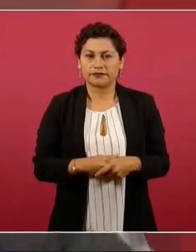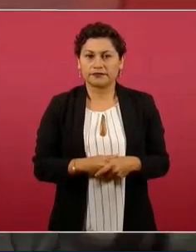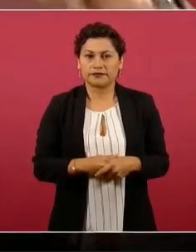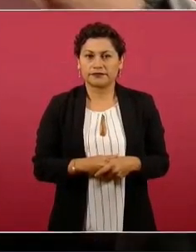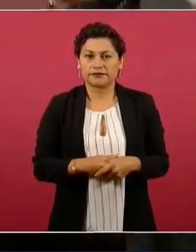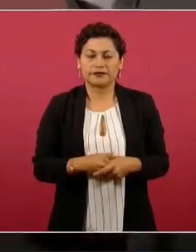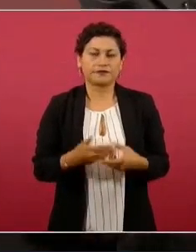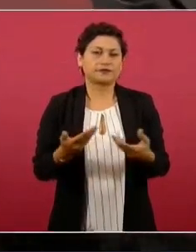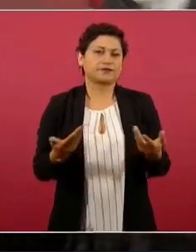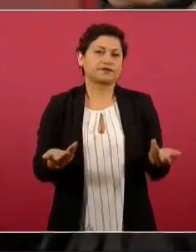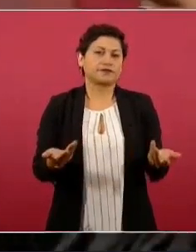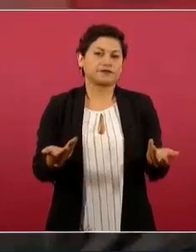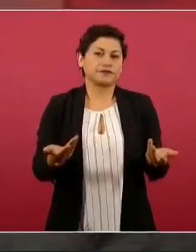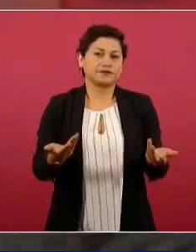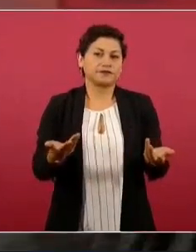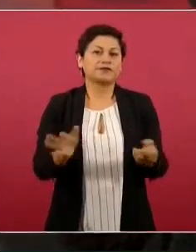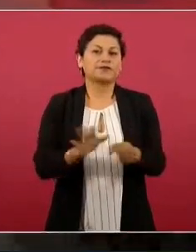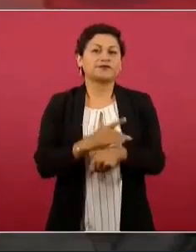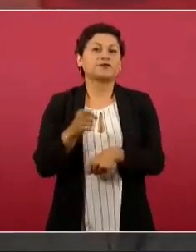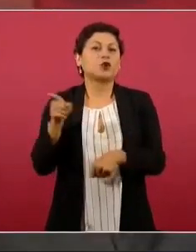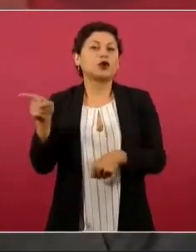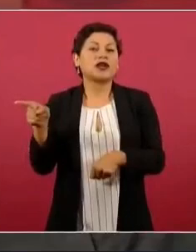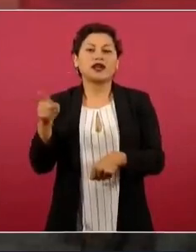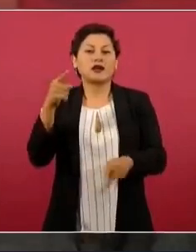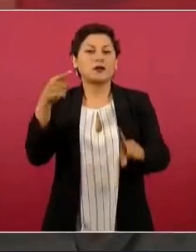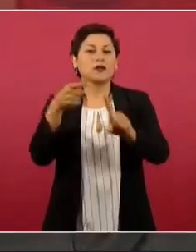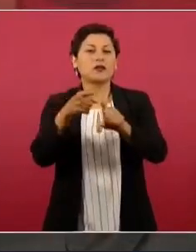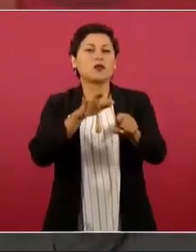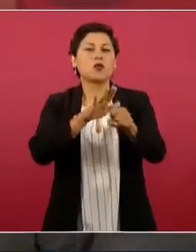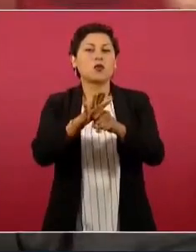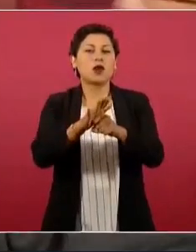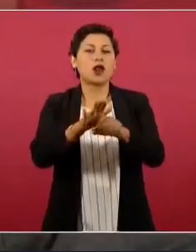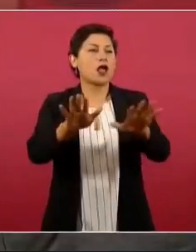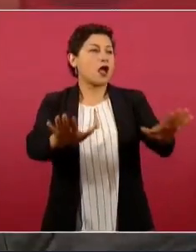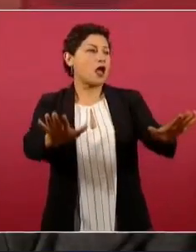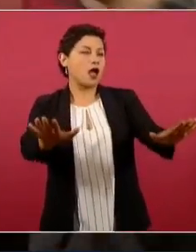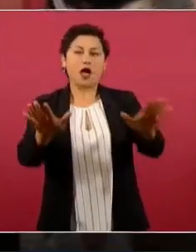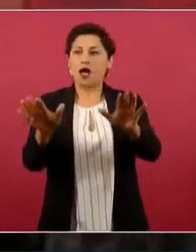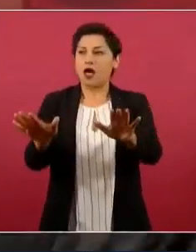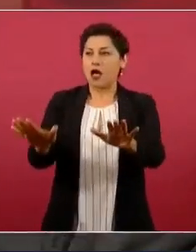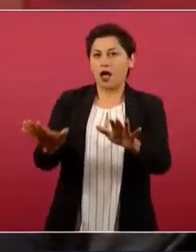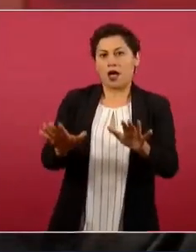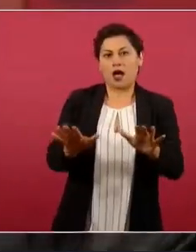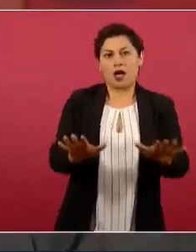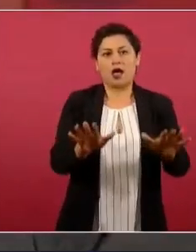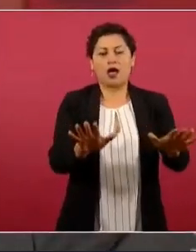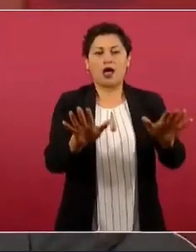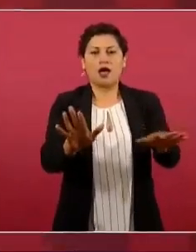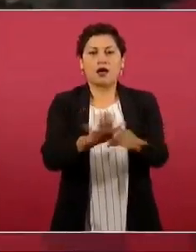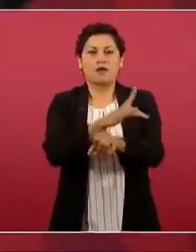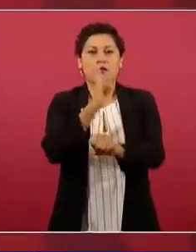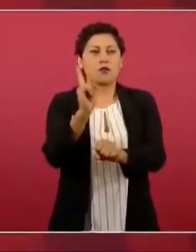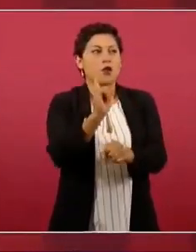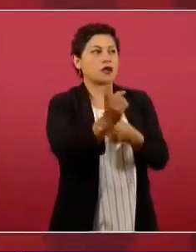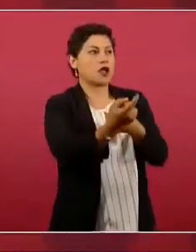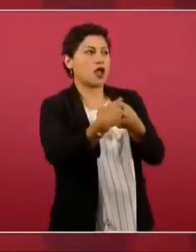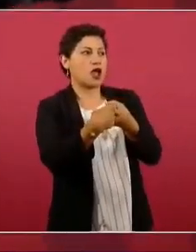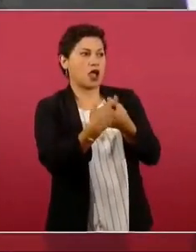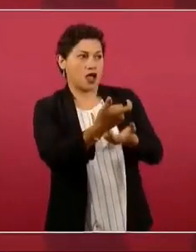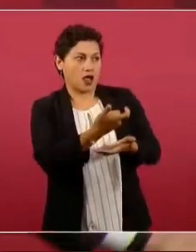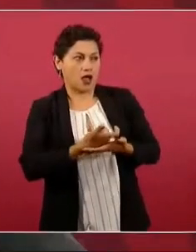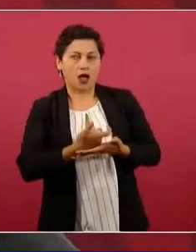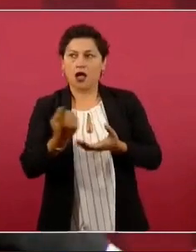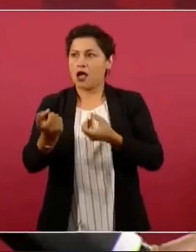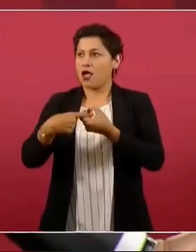porque todo tiene que ser equilibrio, porque si no, no van a pagar las cuotas, y cómo se va a mantener todo